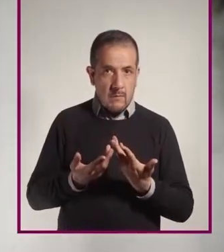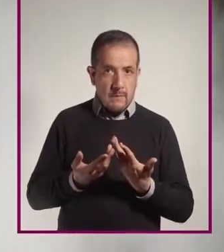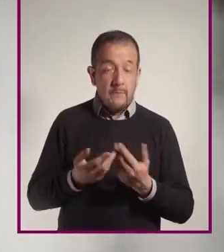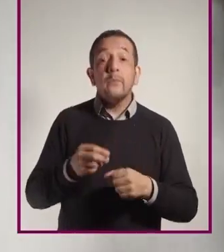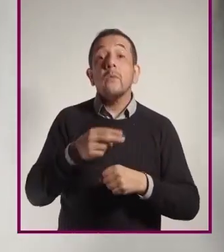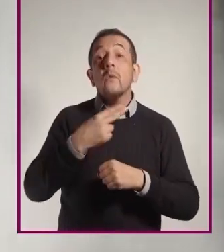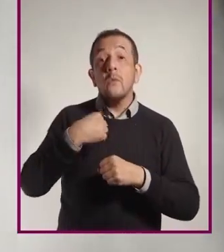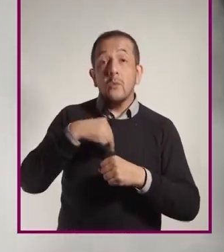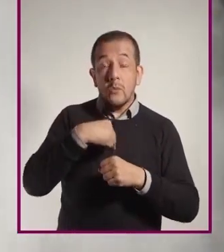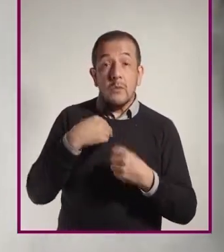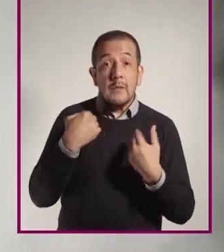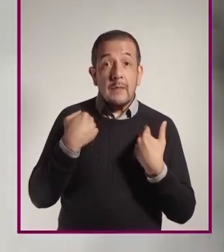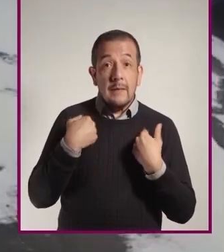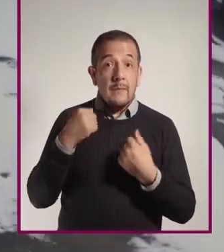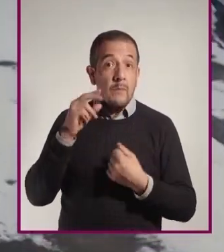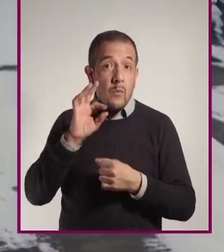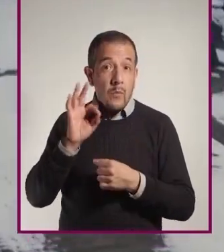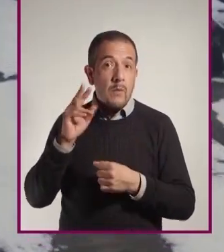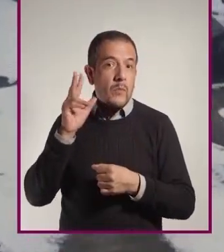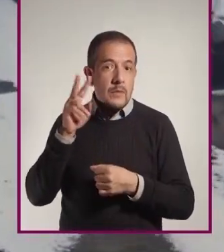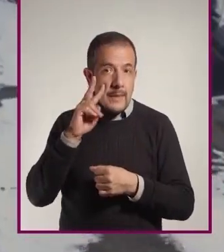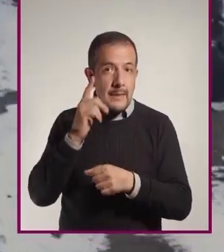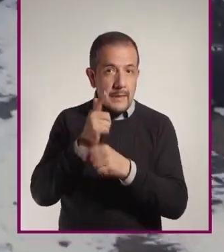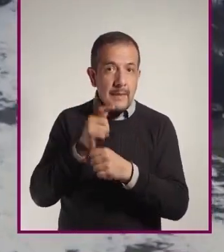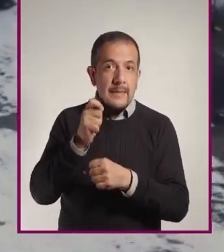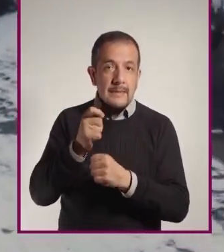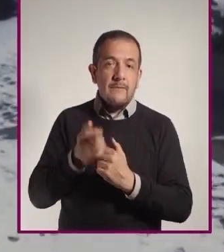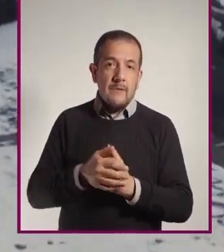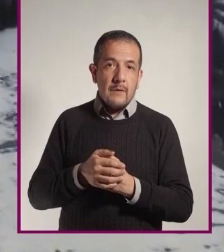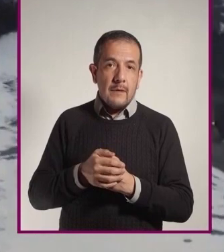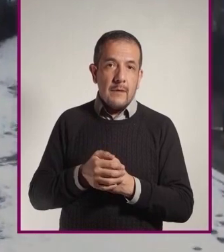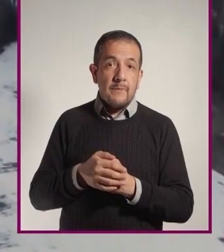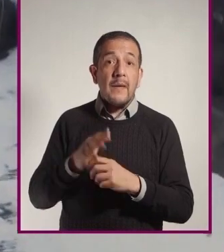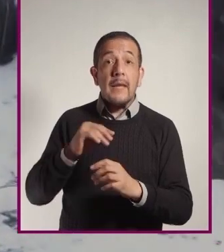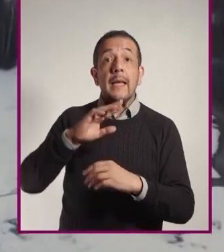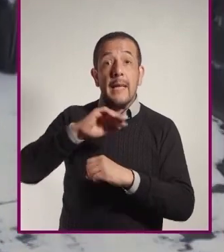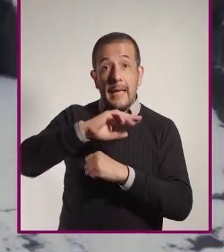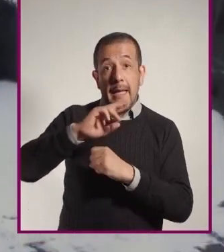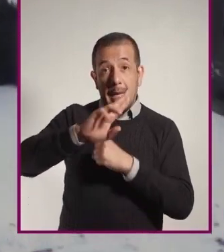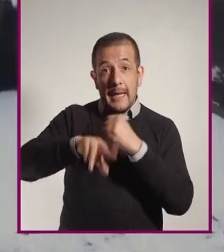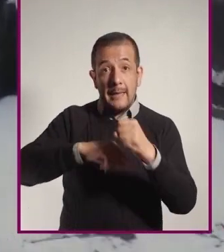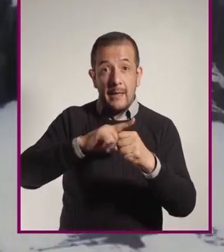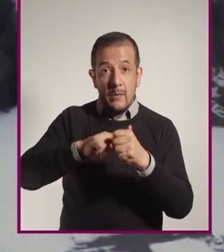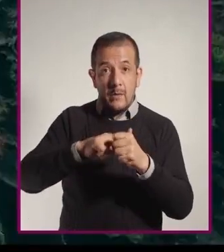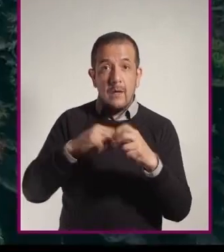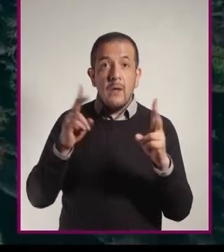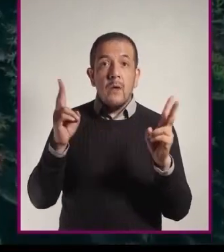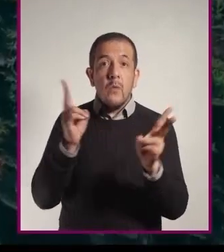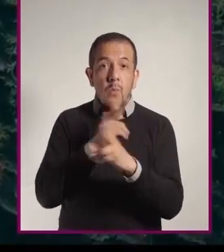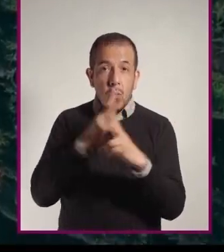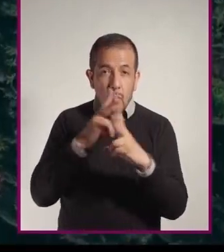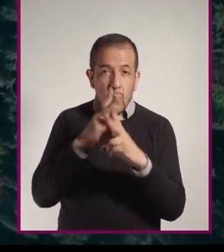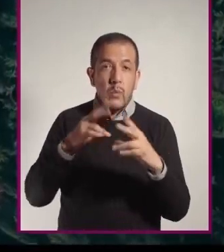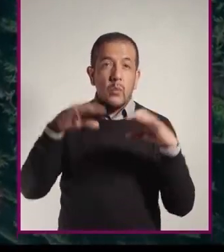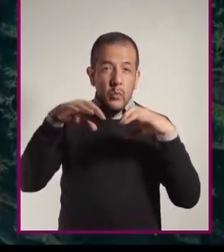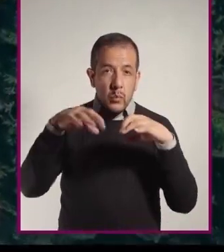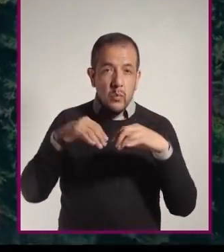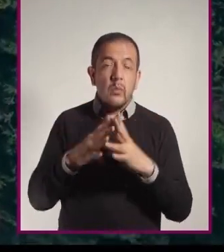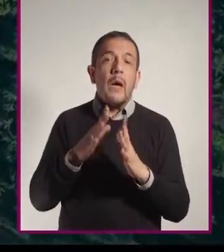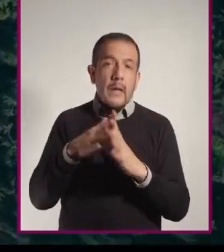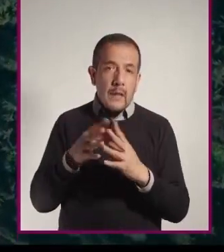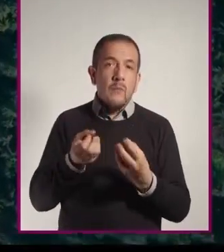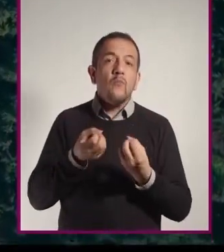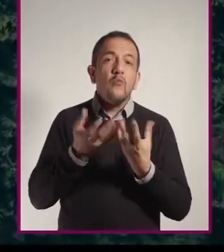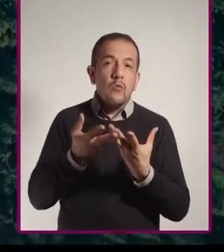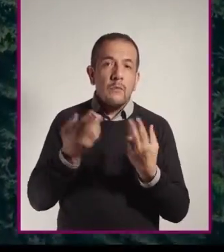Los sonidos pueden ser geofonías, esto es, producidos por la naturaleza, o